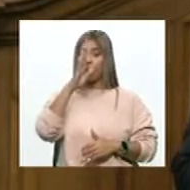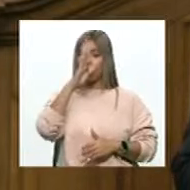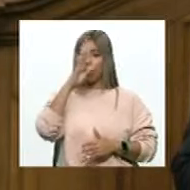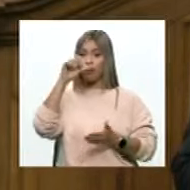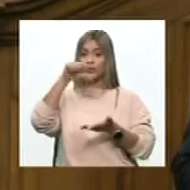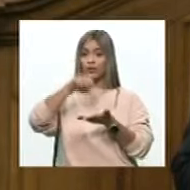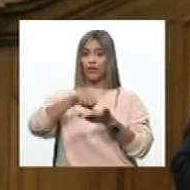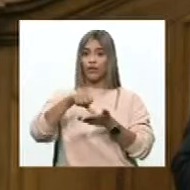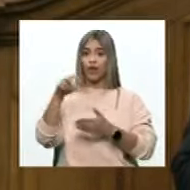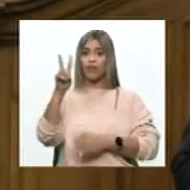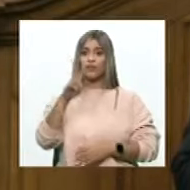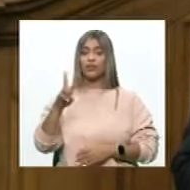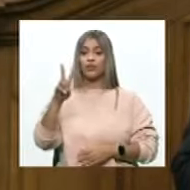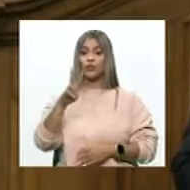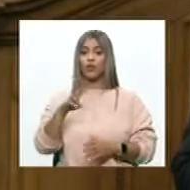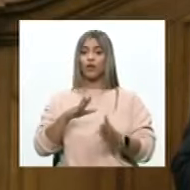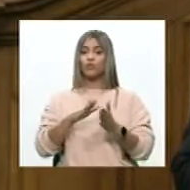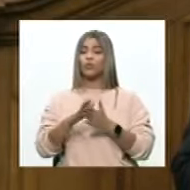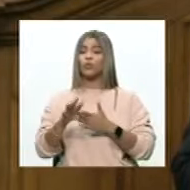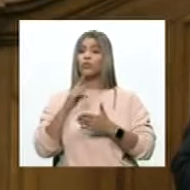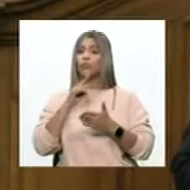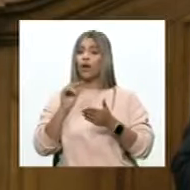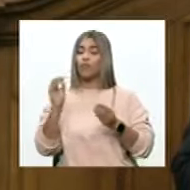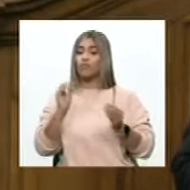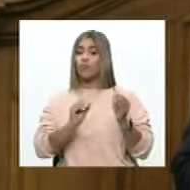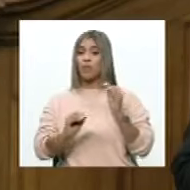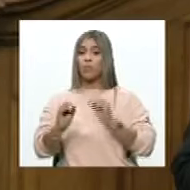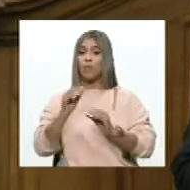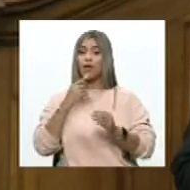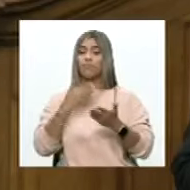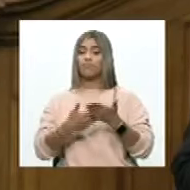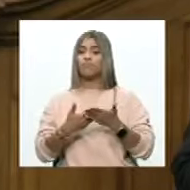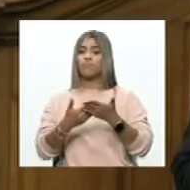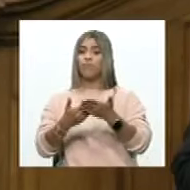Central de Venezuela, mediante la cual remite el proyecto de